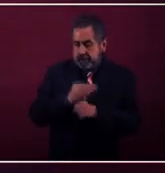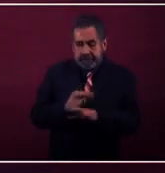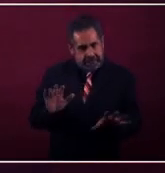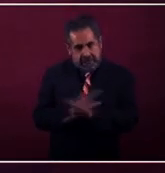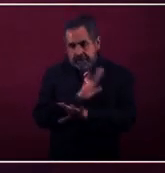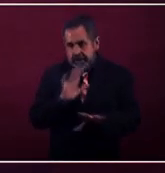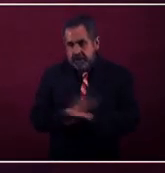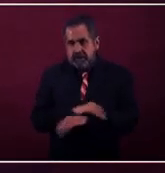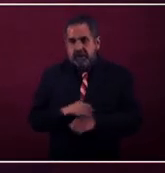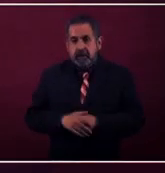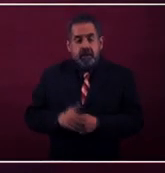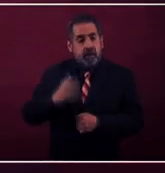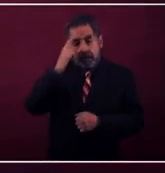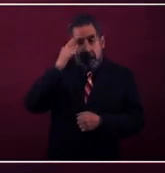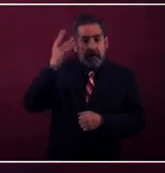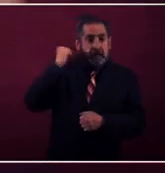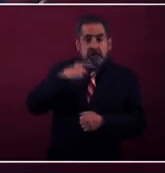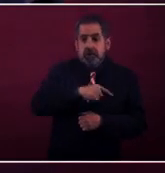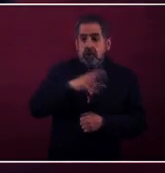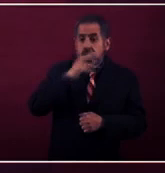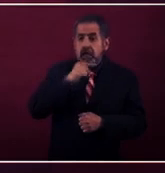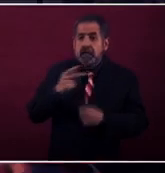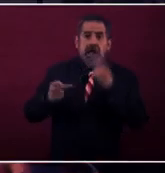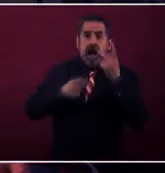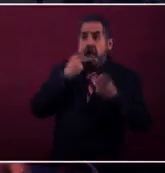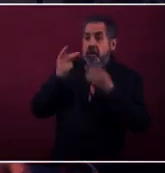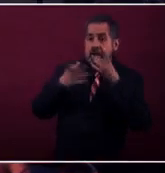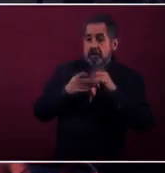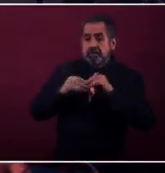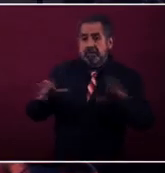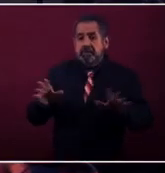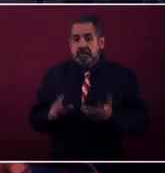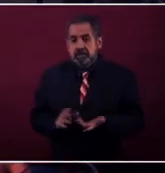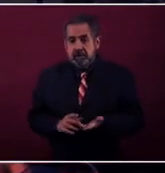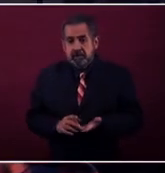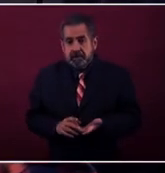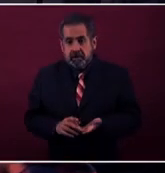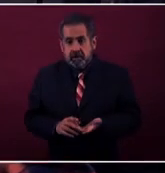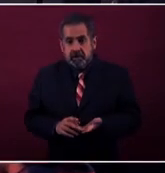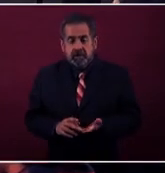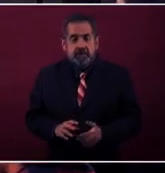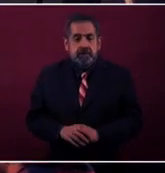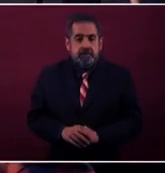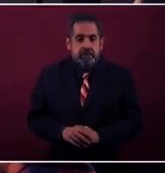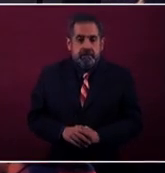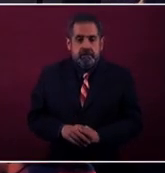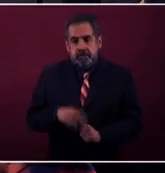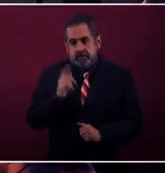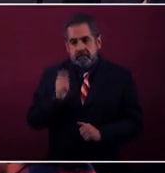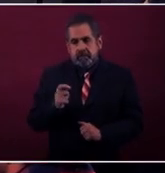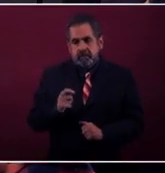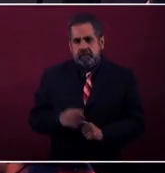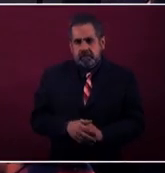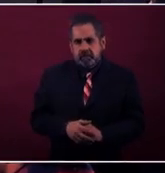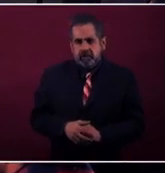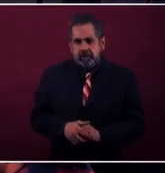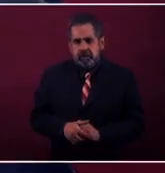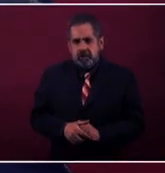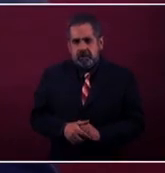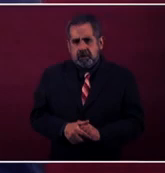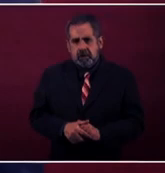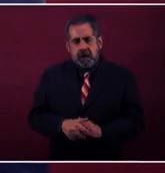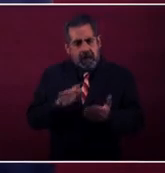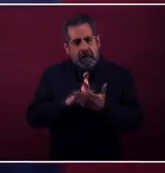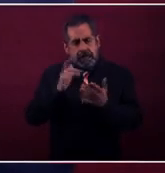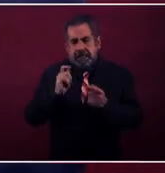de que tú no podías hablar como lo estás haciendo ahora. O sea, Sí, entonces hay